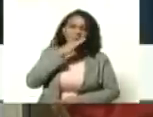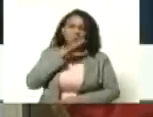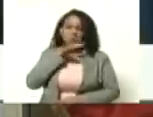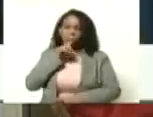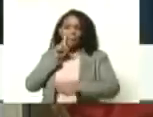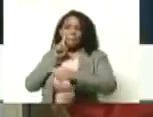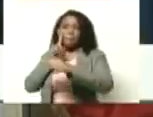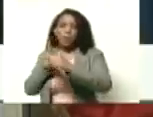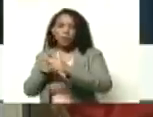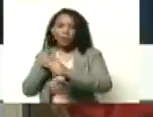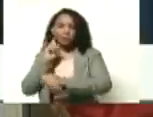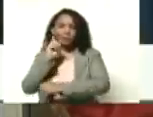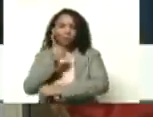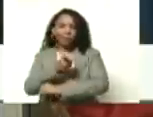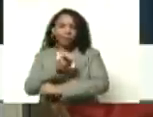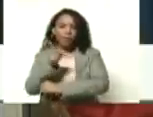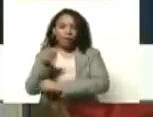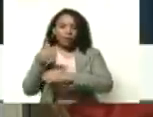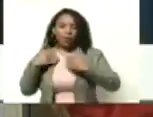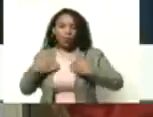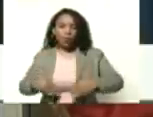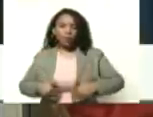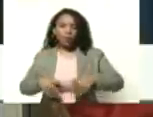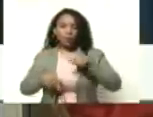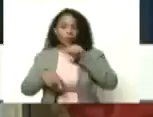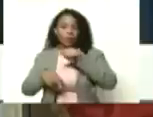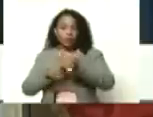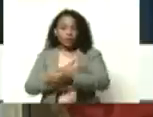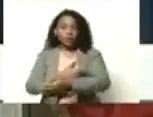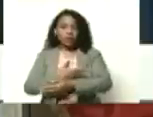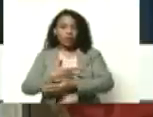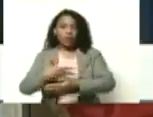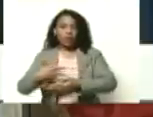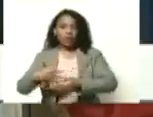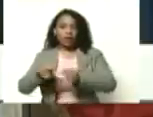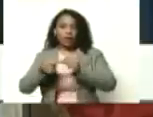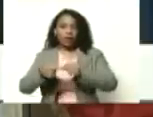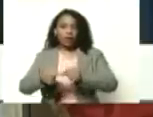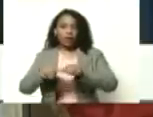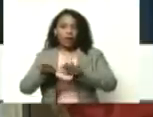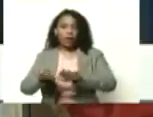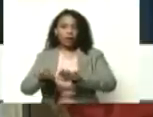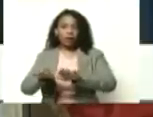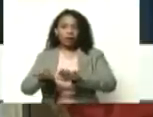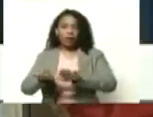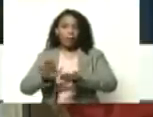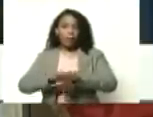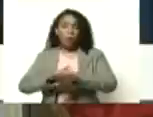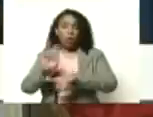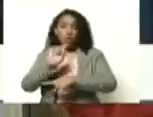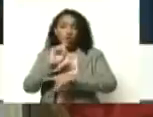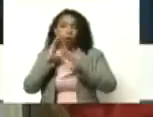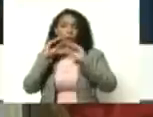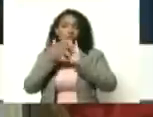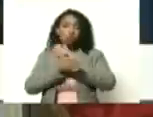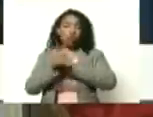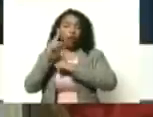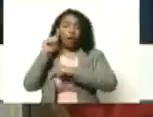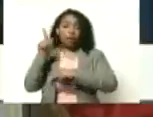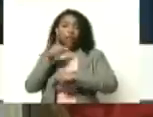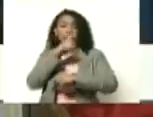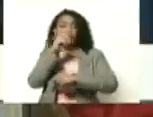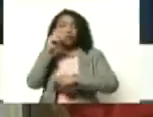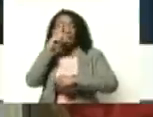era debido a esos rastros de sangre que quedan porque no estamos hablando que ha concluido 100 años